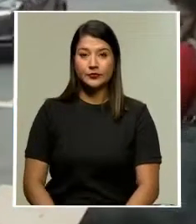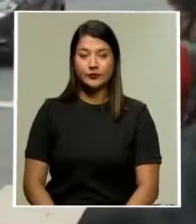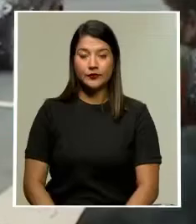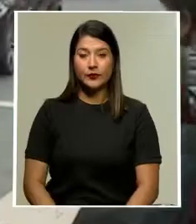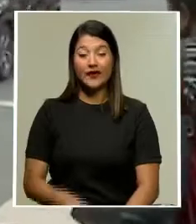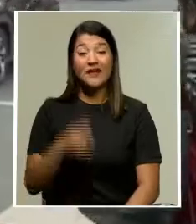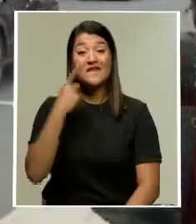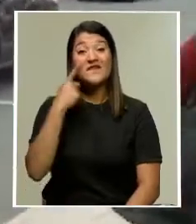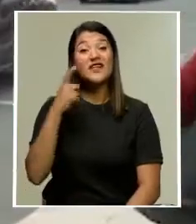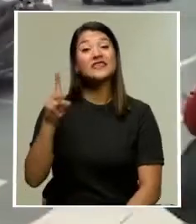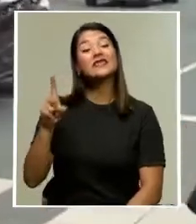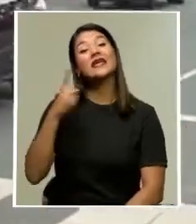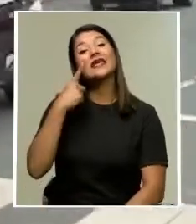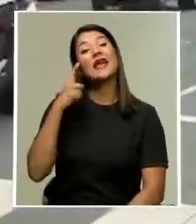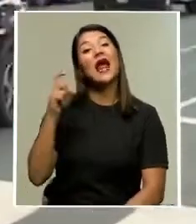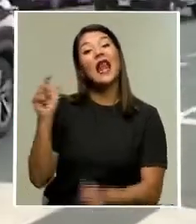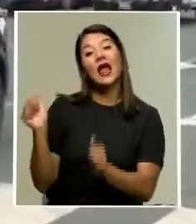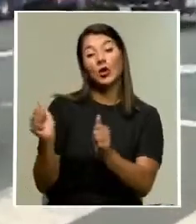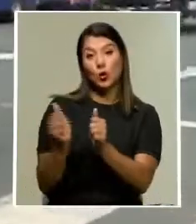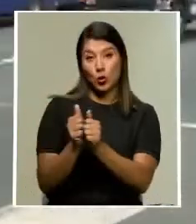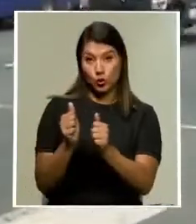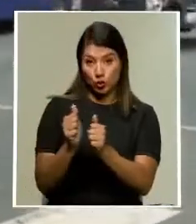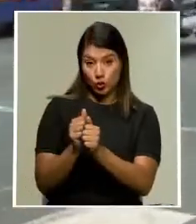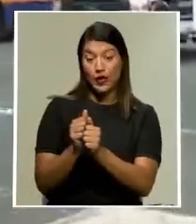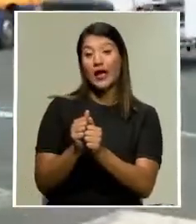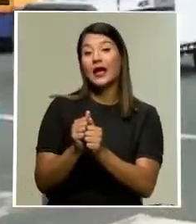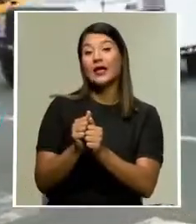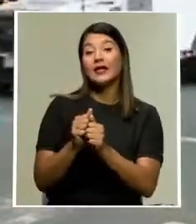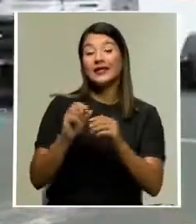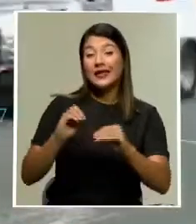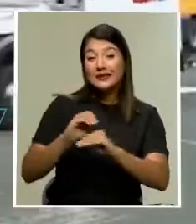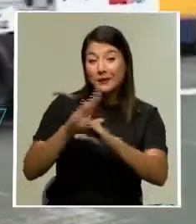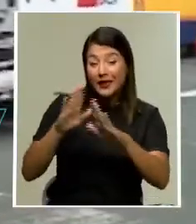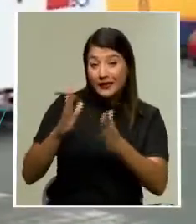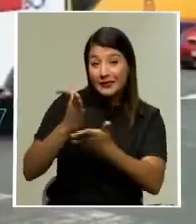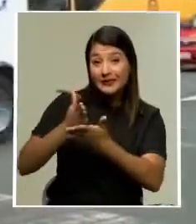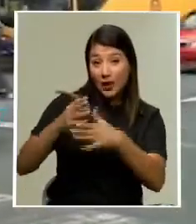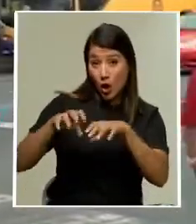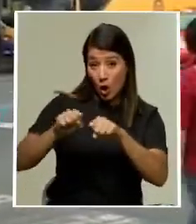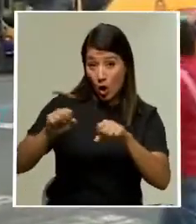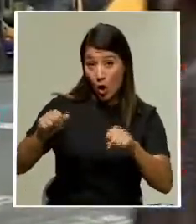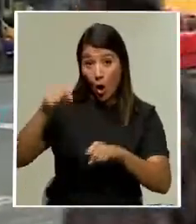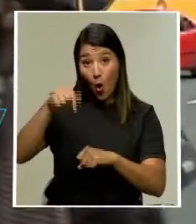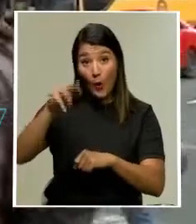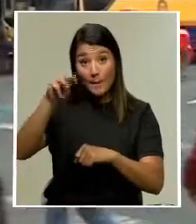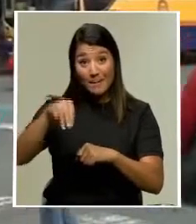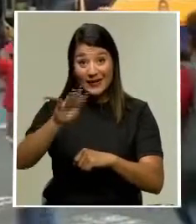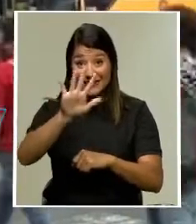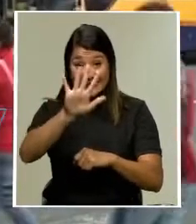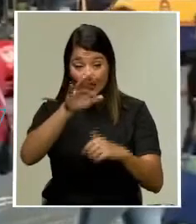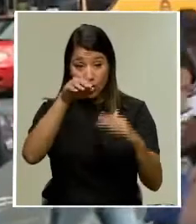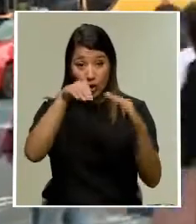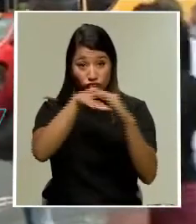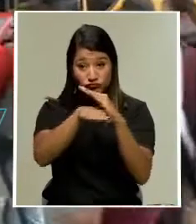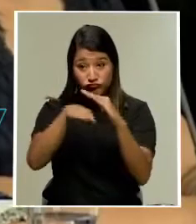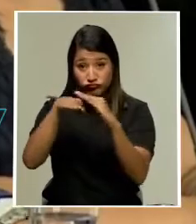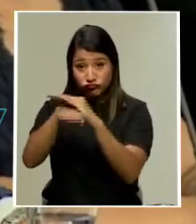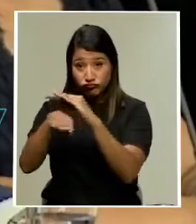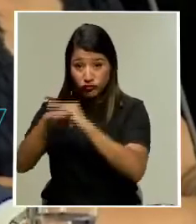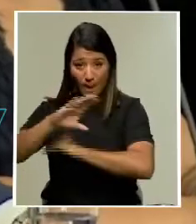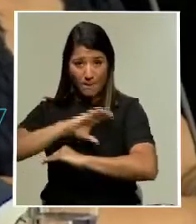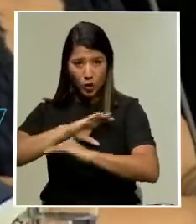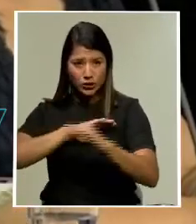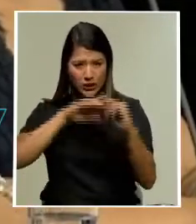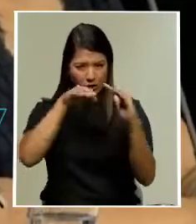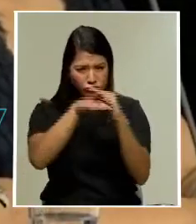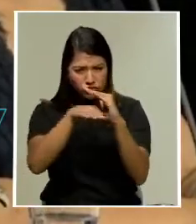La Fiscalía Adjunta de Probidad, Transparencia y Anticorrupción realizó este martes 5 allanamientos como parte de las investigaciones que sigue